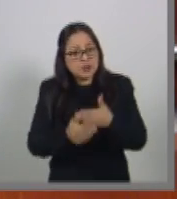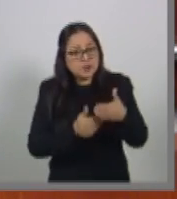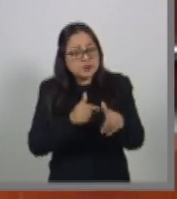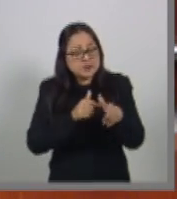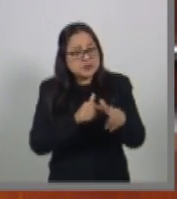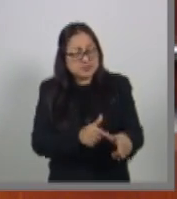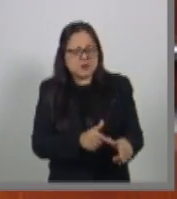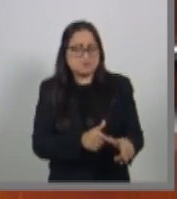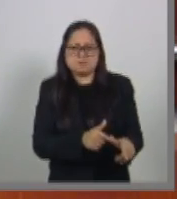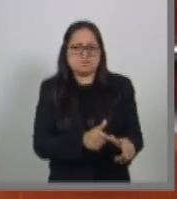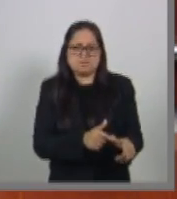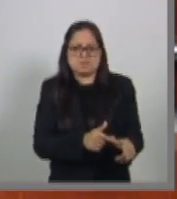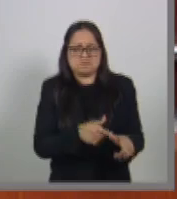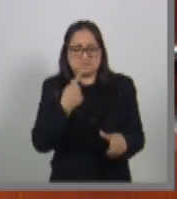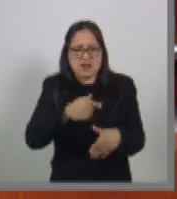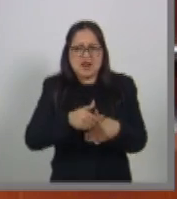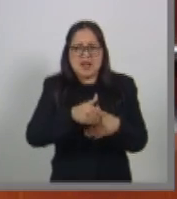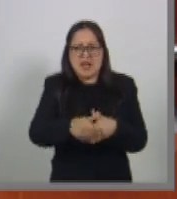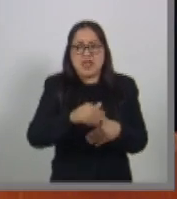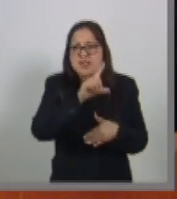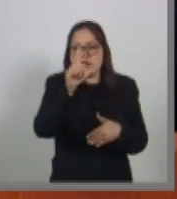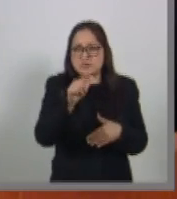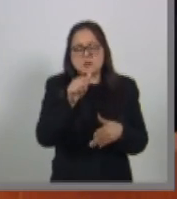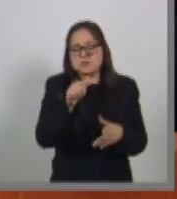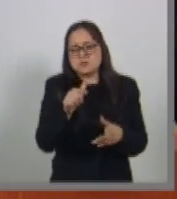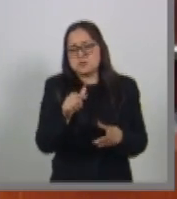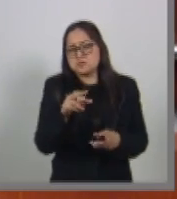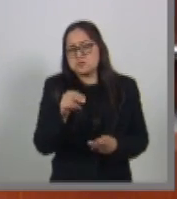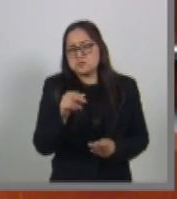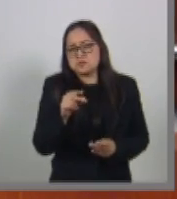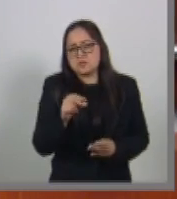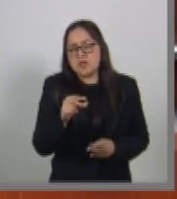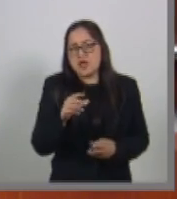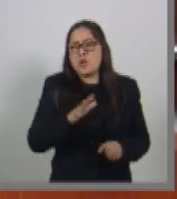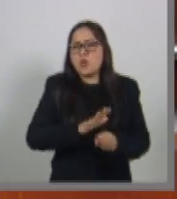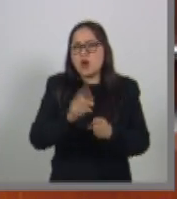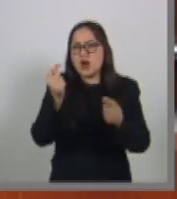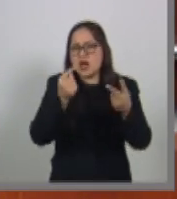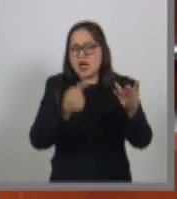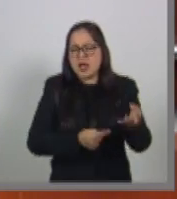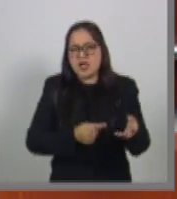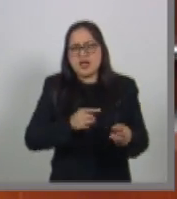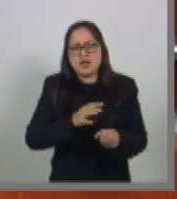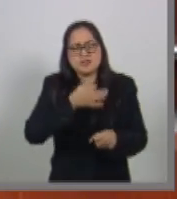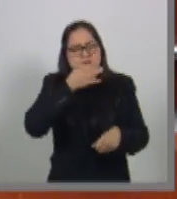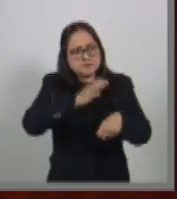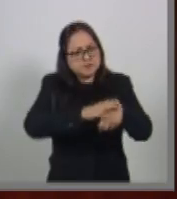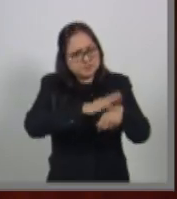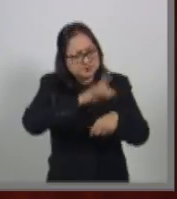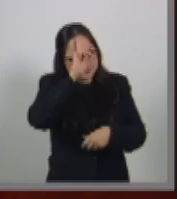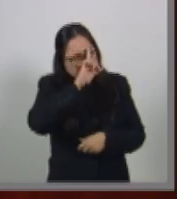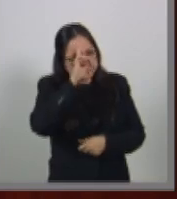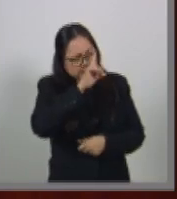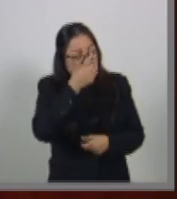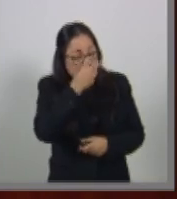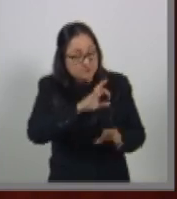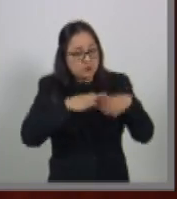en futuras violaciones son precisamente las recomendaciones. El